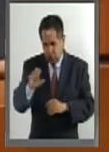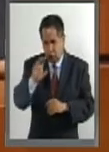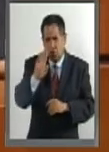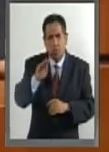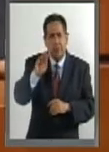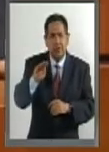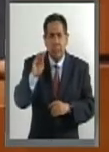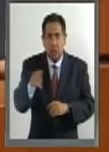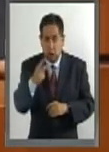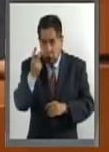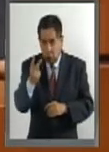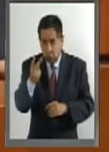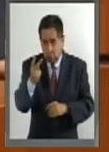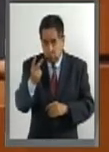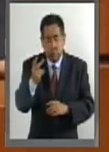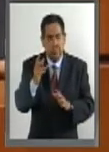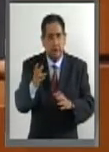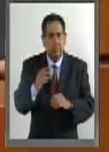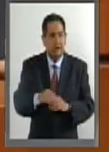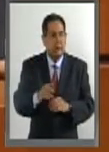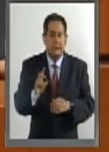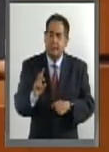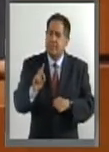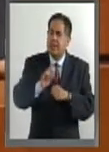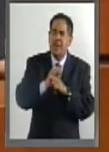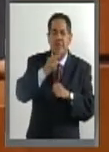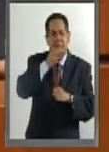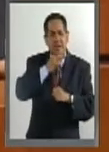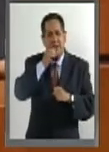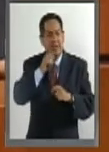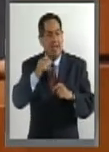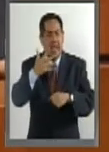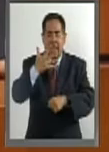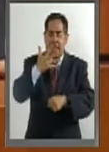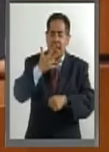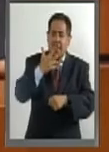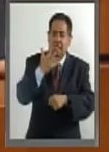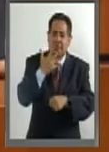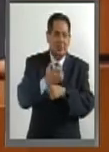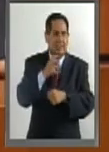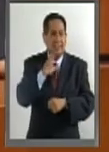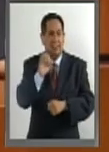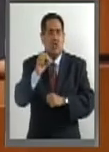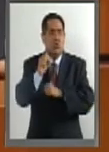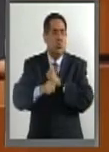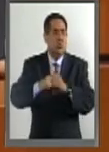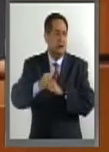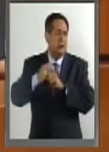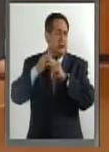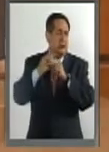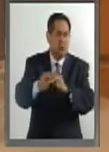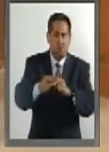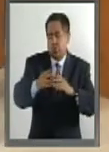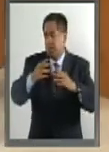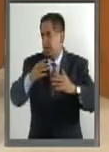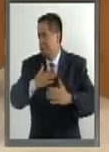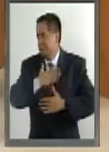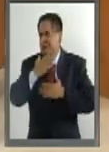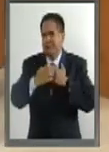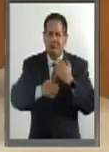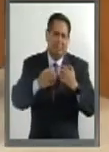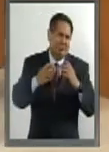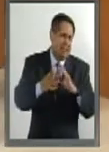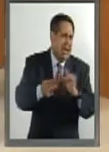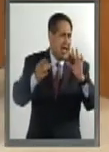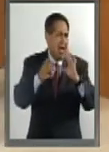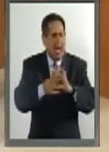En 1992 se hizo la celebración del quinto centenario y hubo un gran revuelo sobre este